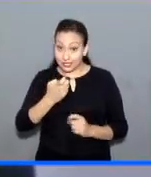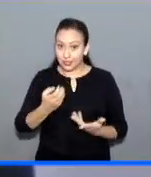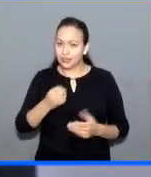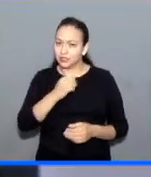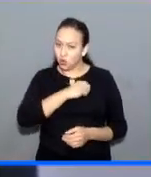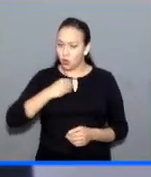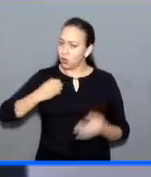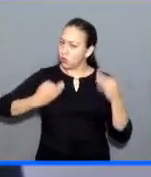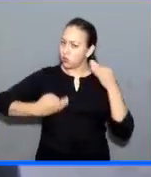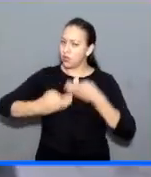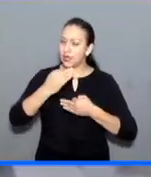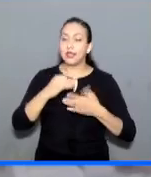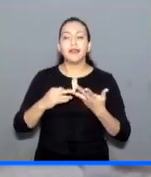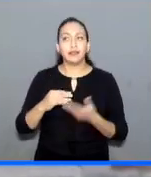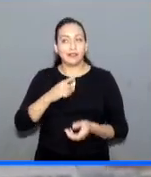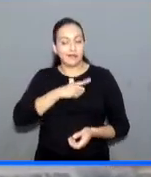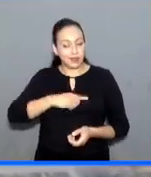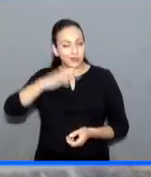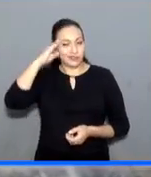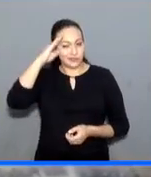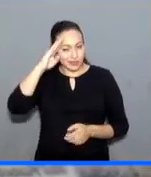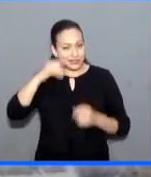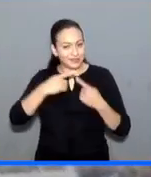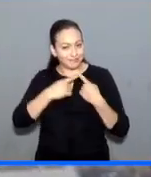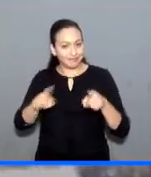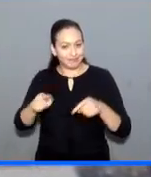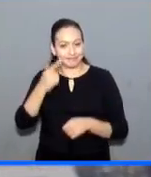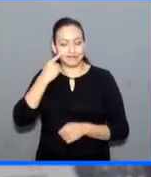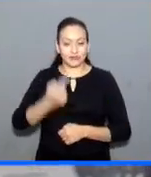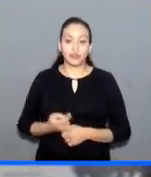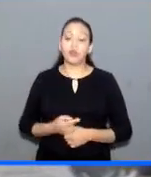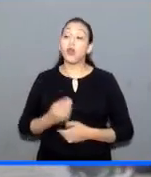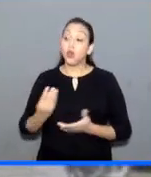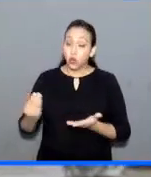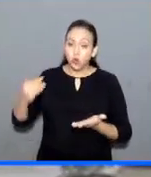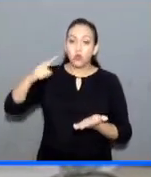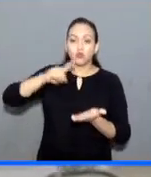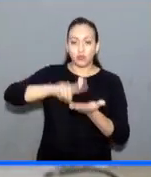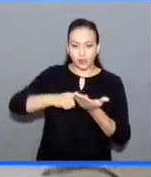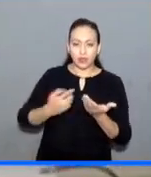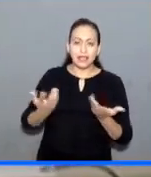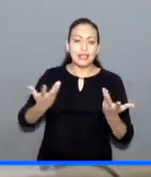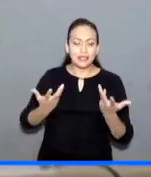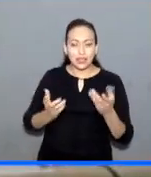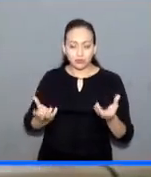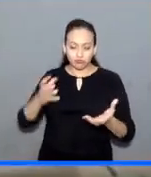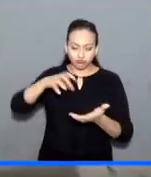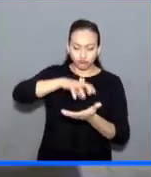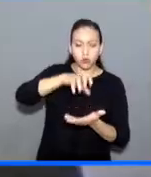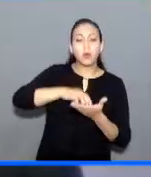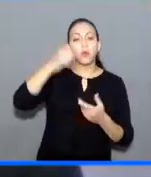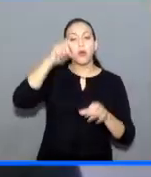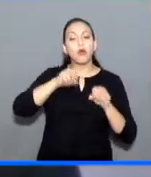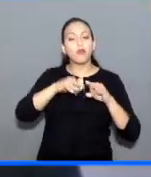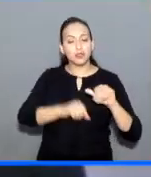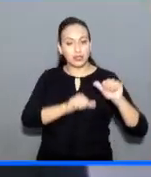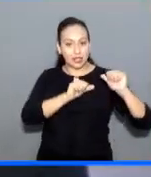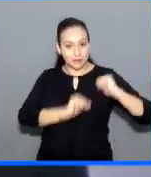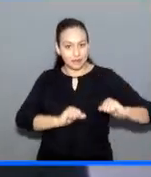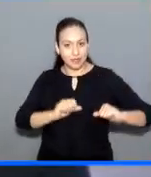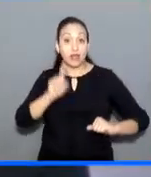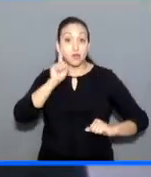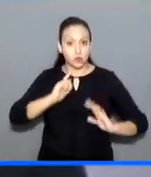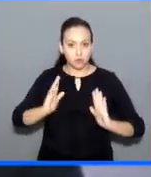nuevas consideraciones. Durante la instalación del Observatorio de Participación Política de las Mujeres en México, del INE, indicó que se